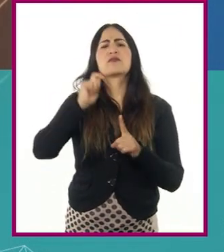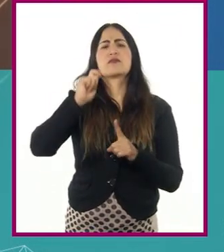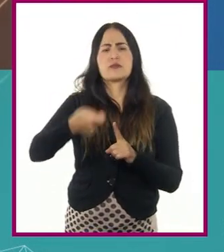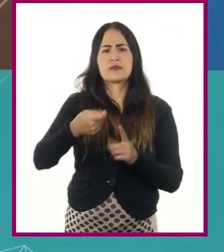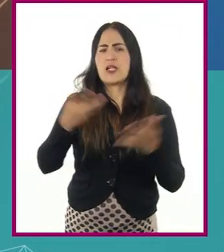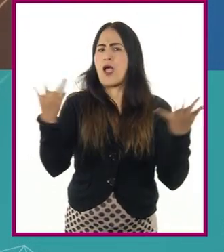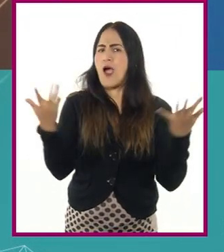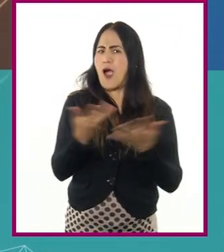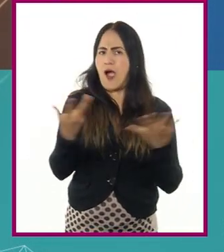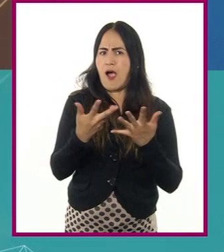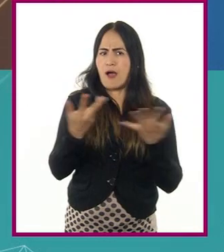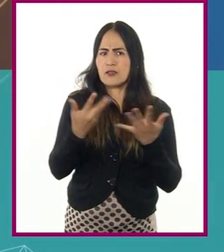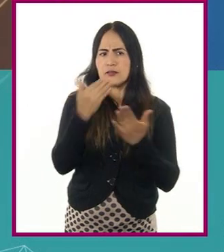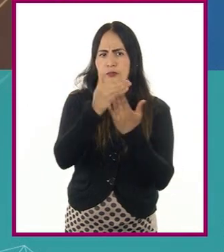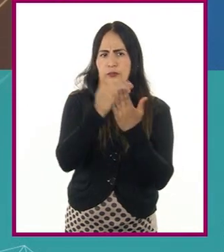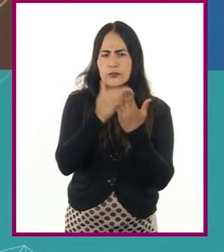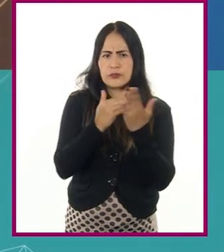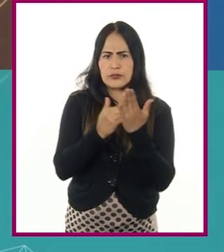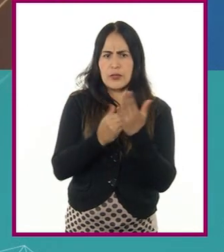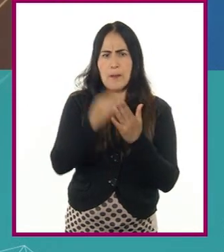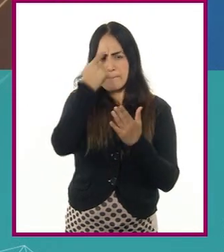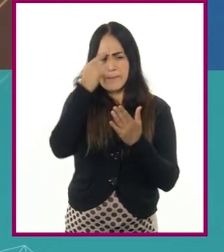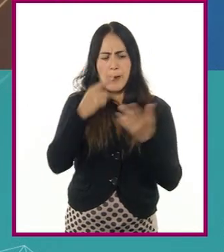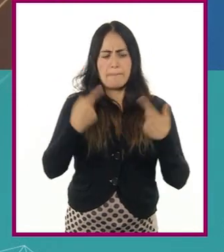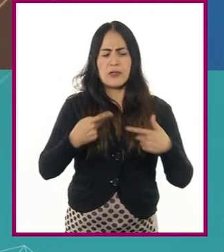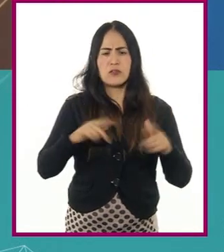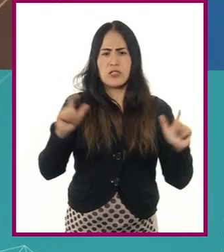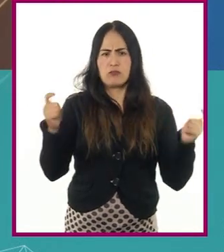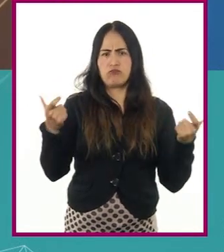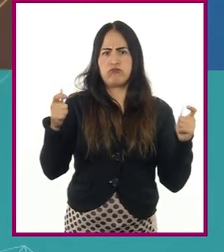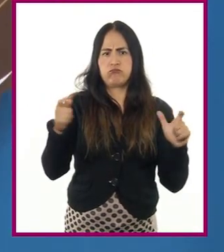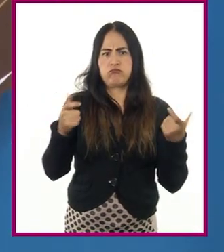medidas encaminadas a reducir el crecimiento de la población.